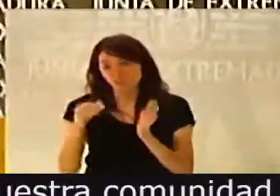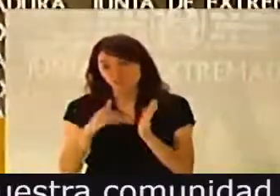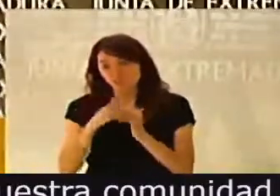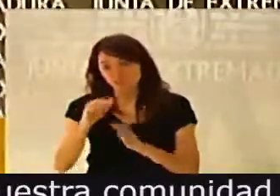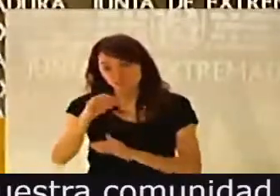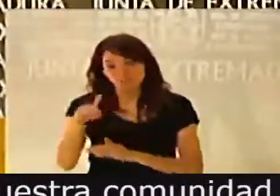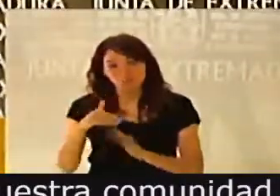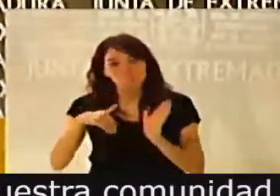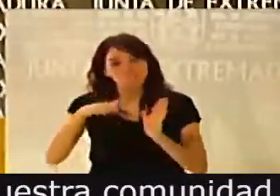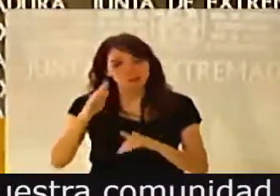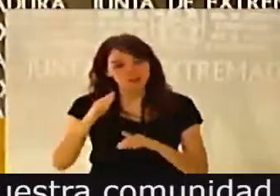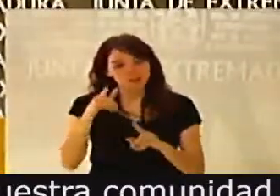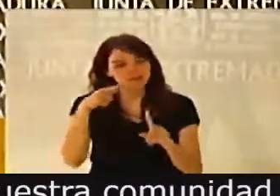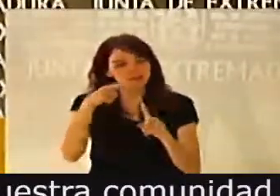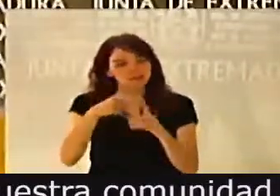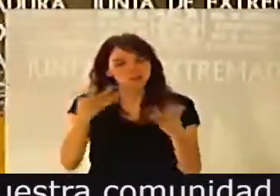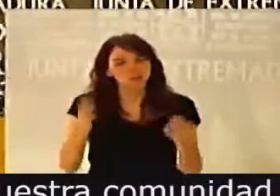COVID,